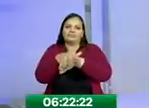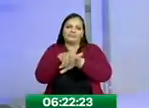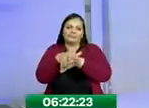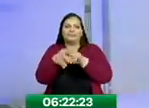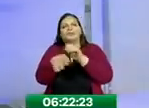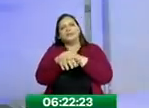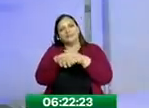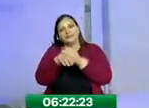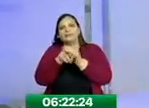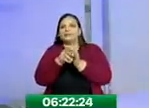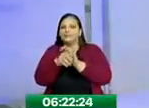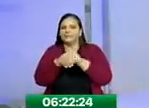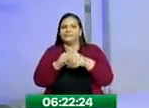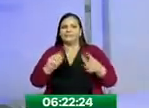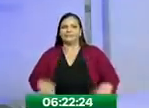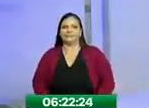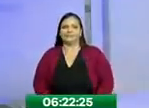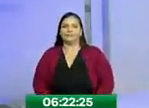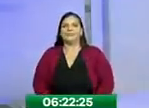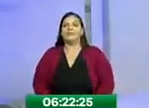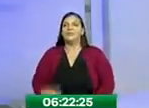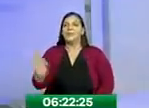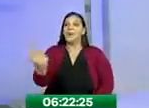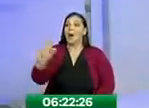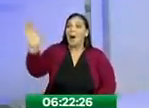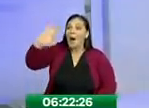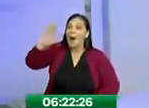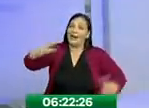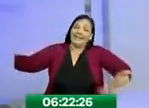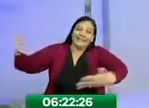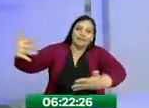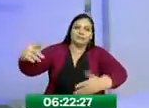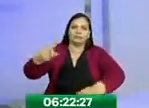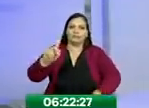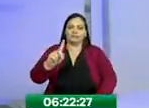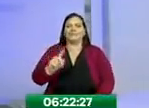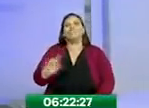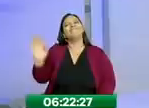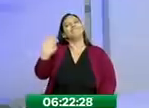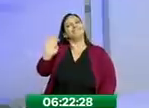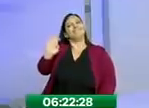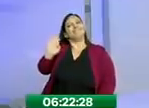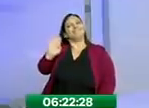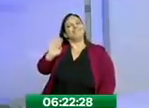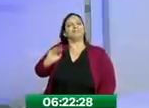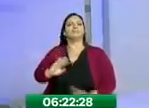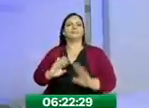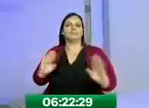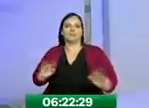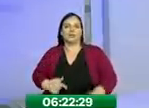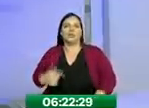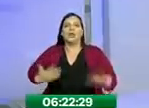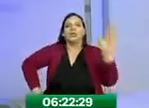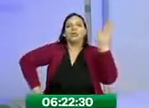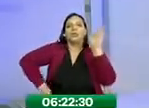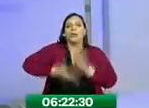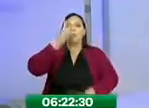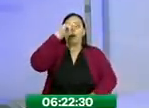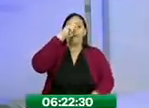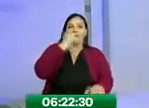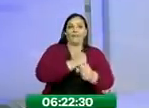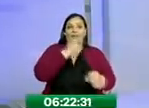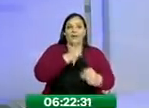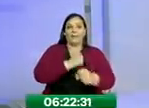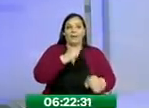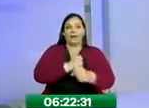poder dar la mano a alguien, de estar ahí compartiendo. No, tratar de, si tienes que ir a tu lugar de trabajo, aquí Polito me saludó con la mano y le